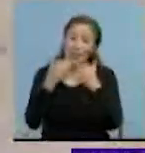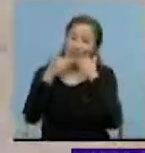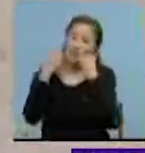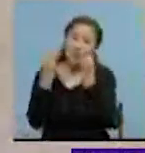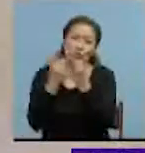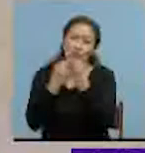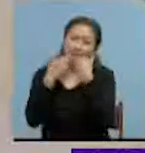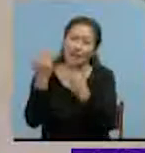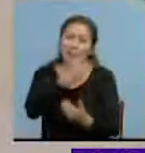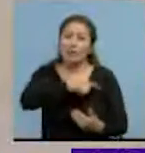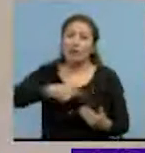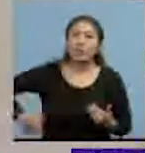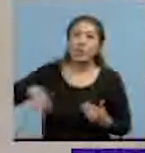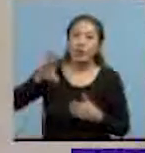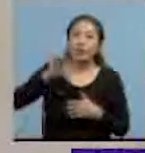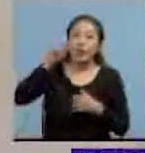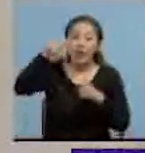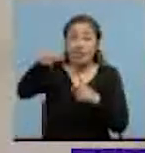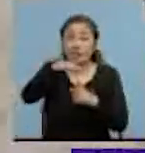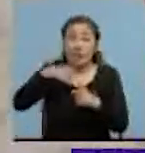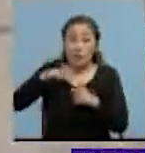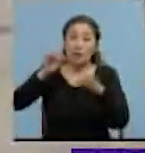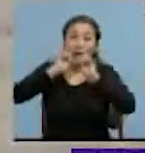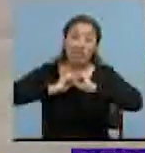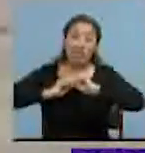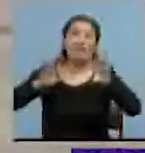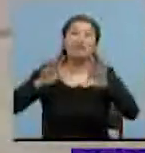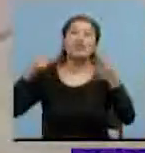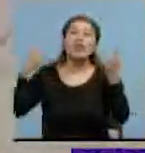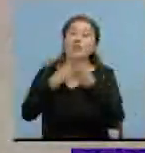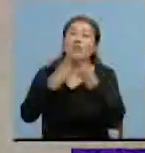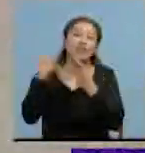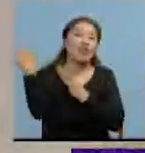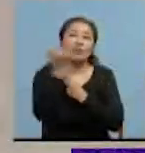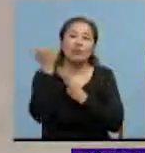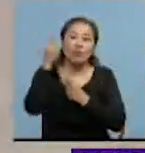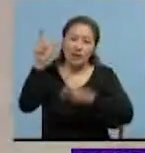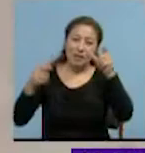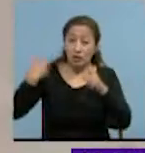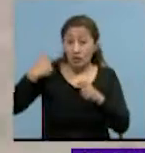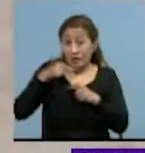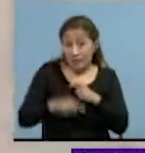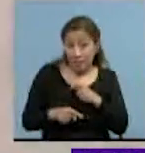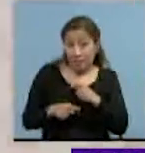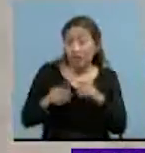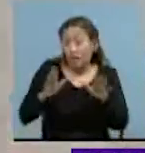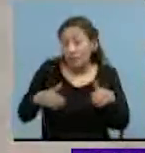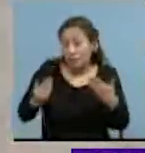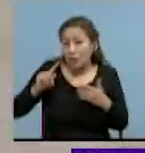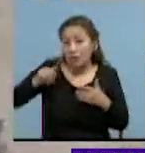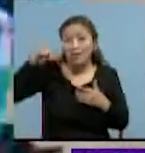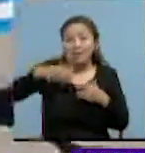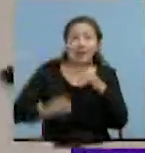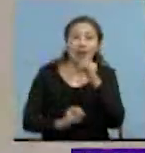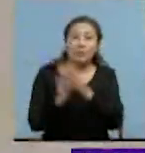al gobierno de la provincia por haber elegido este destino para transmitir este partido que es tan importante, ¿no?, para los argentinos. Así que